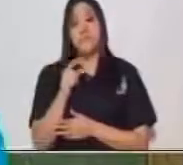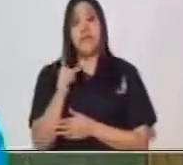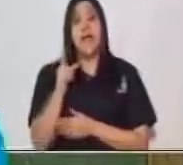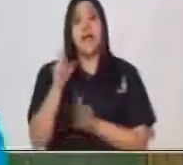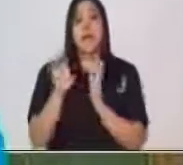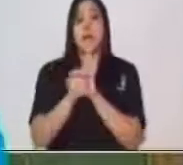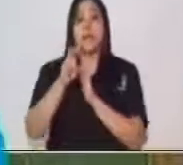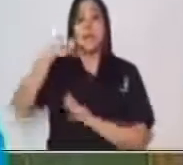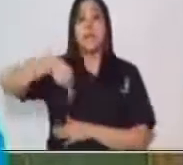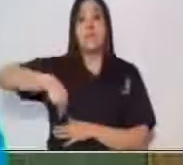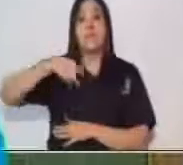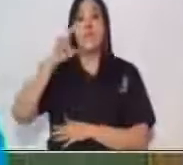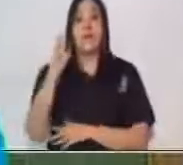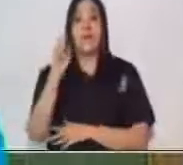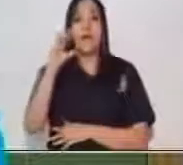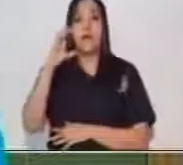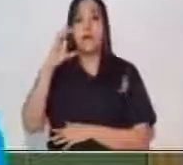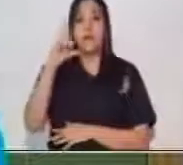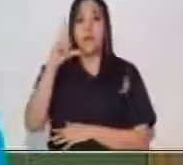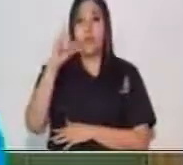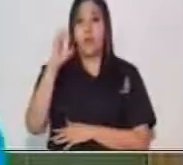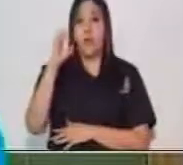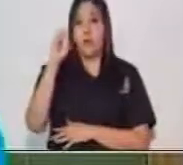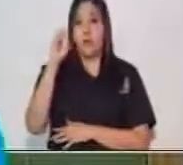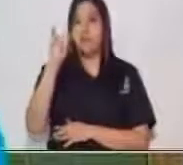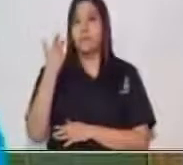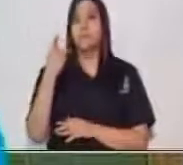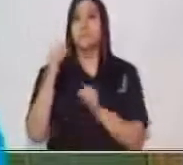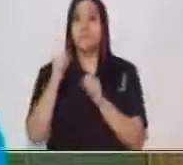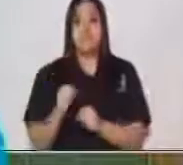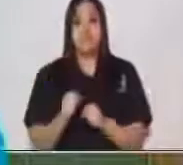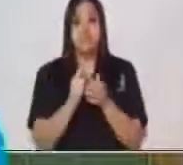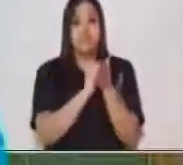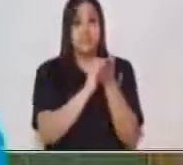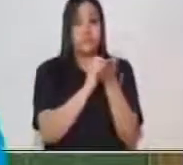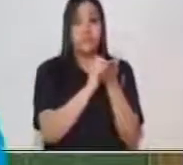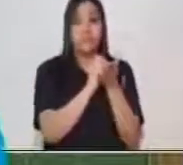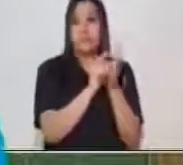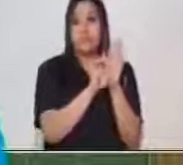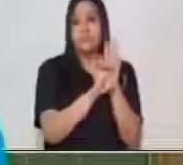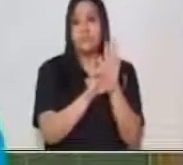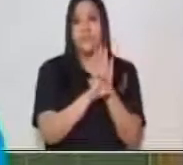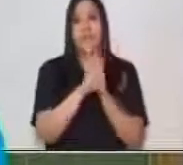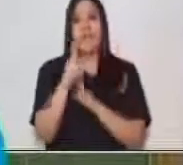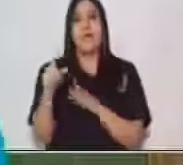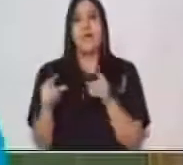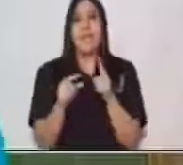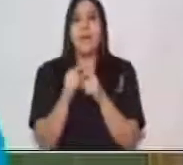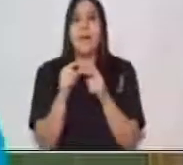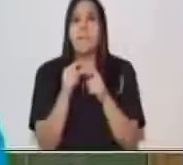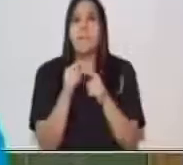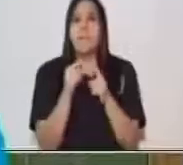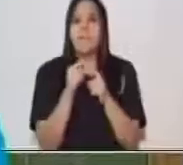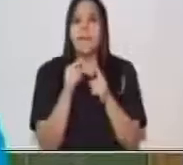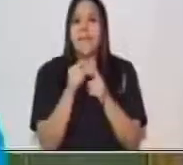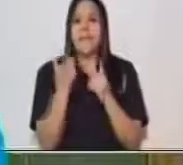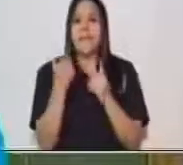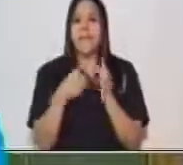del sujeto, leamos nuestra definición y dice que es la palabra